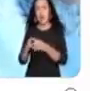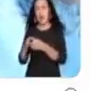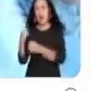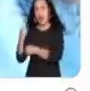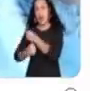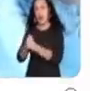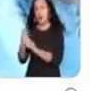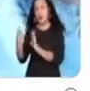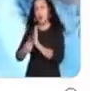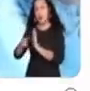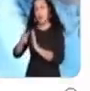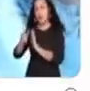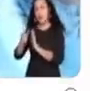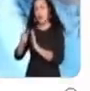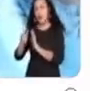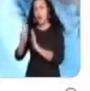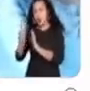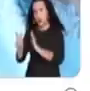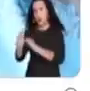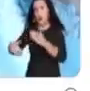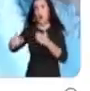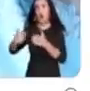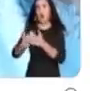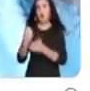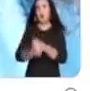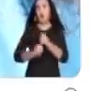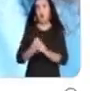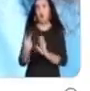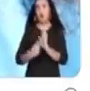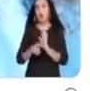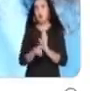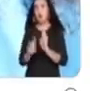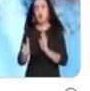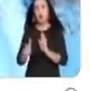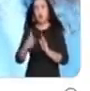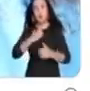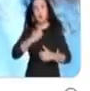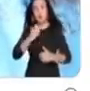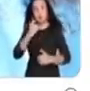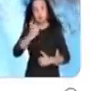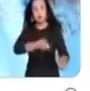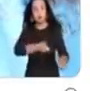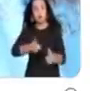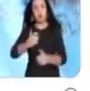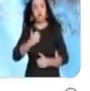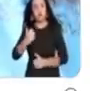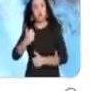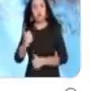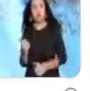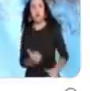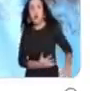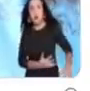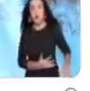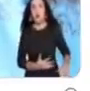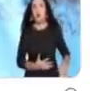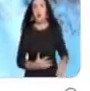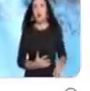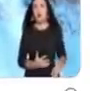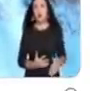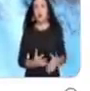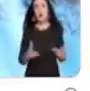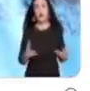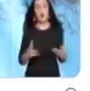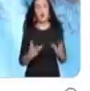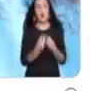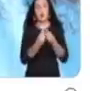2002 a 2006 atención años que culmina la movilización colectiva de estos grupos armados ilegales a la luz de